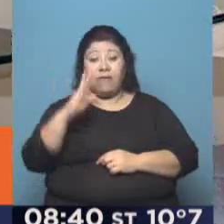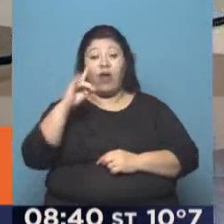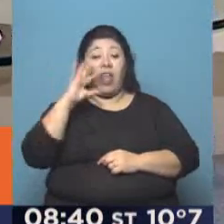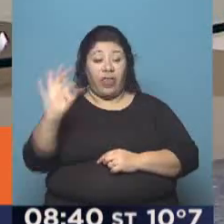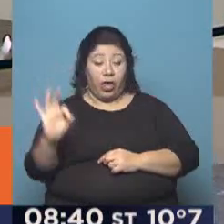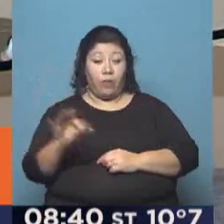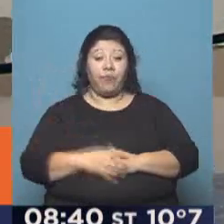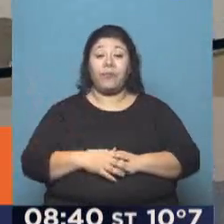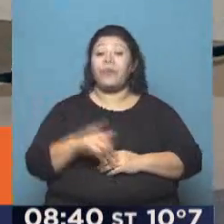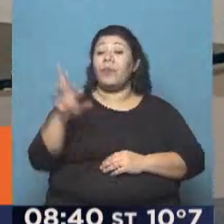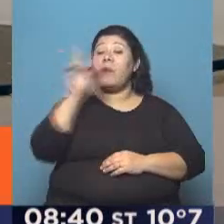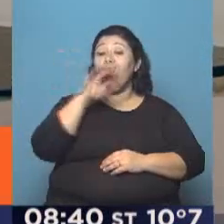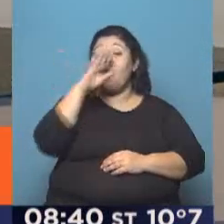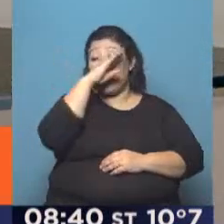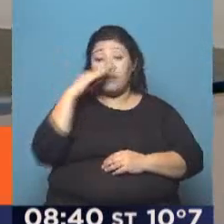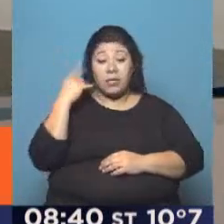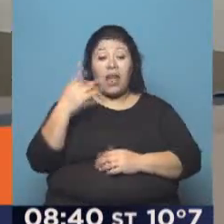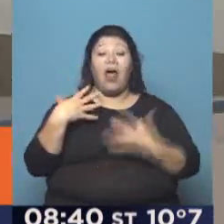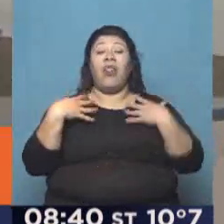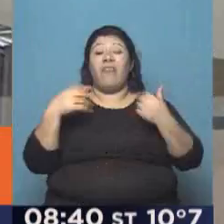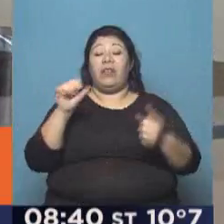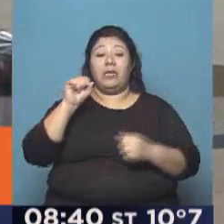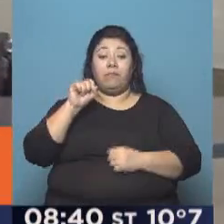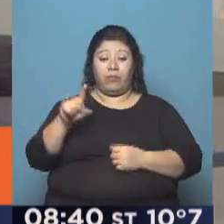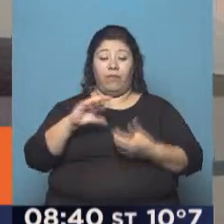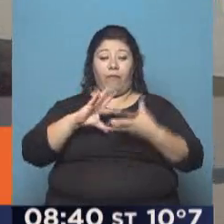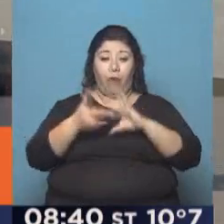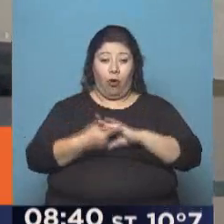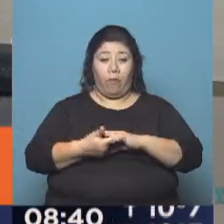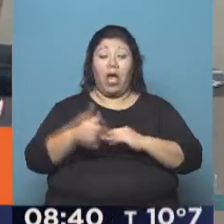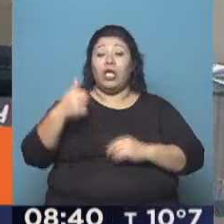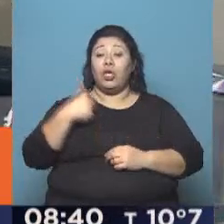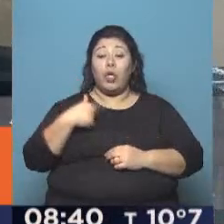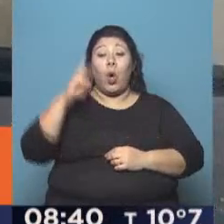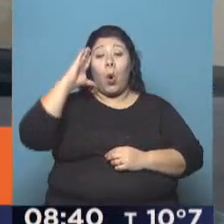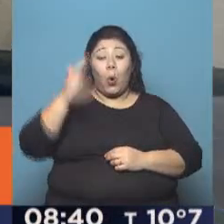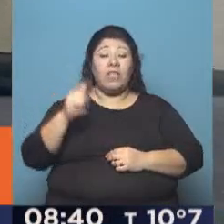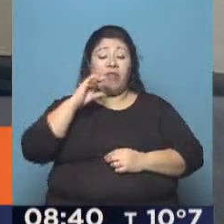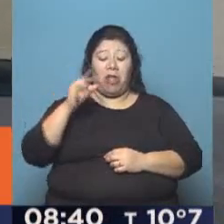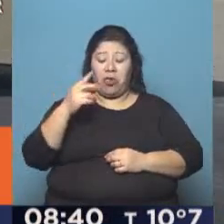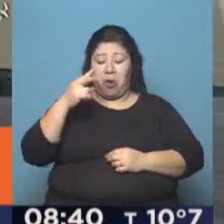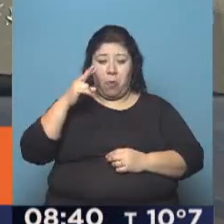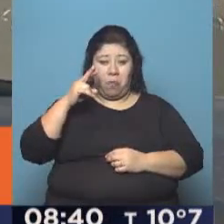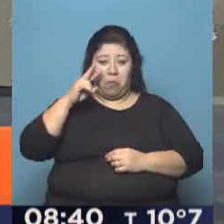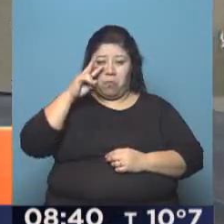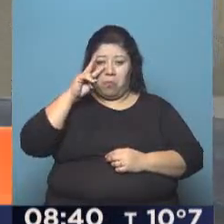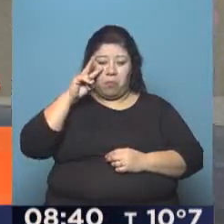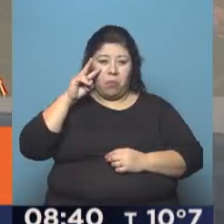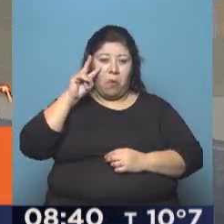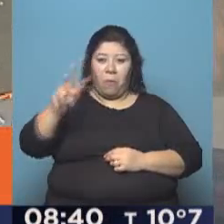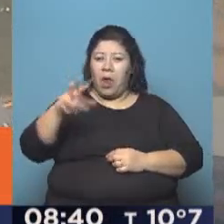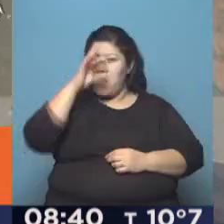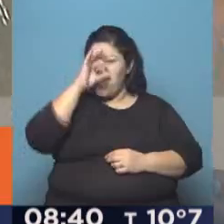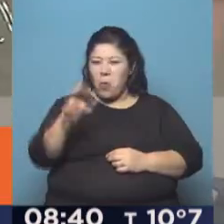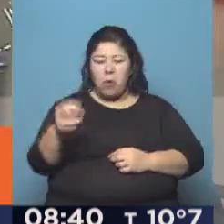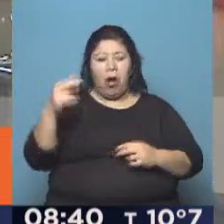de la defensa que ella intenta ejercer yo a bonadio ni lo he visto prácticamente nunca creo que lo conocí un día en un programa de televisión